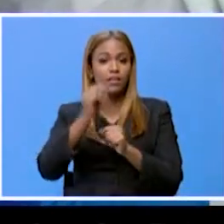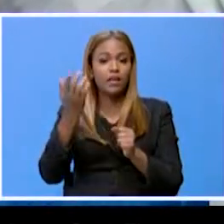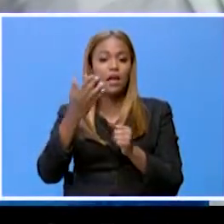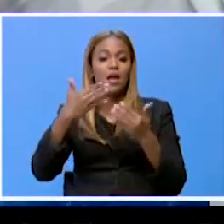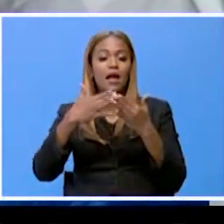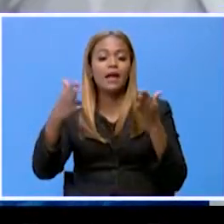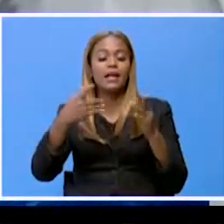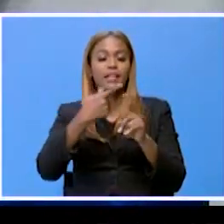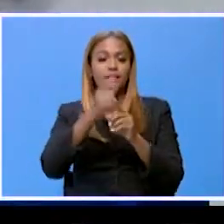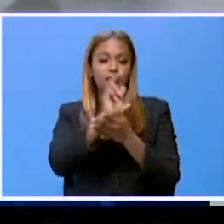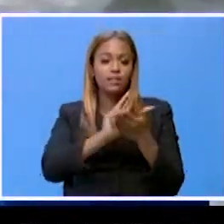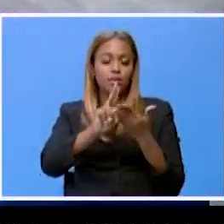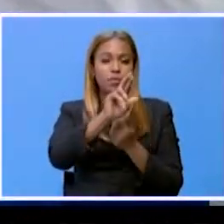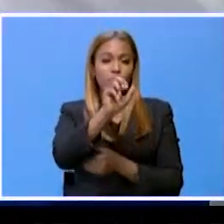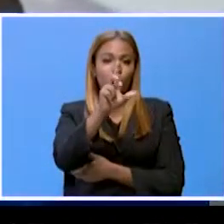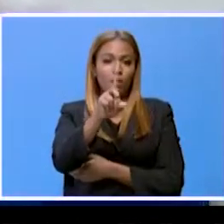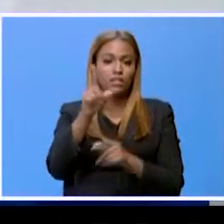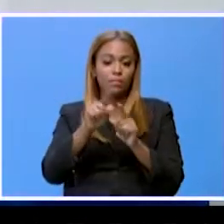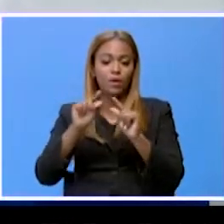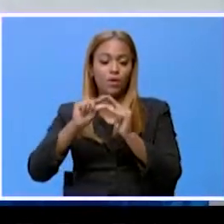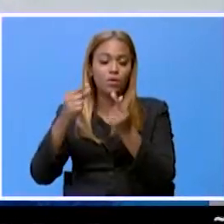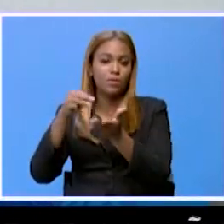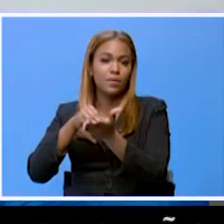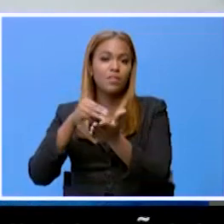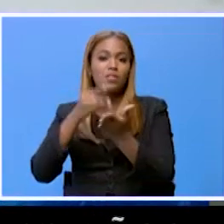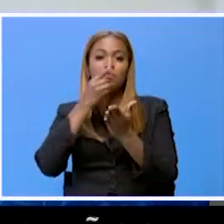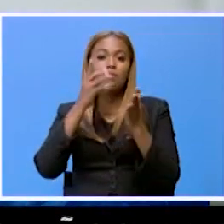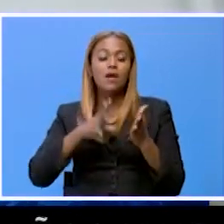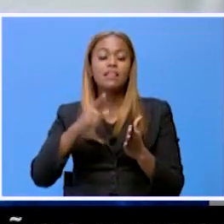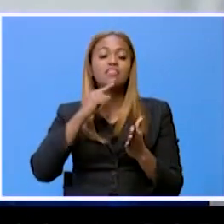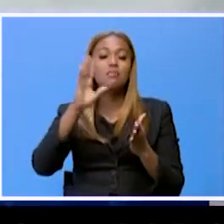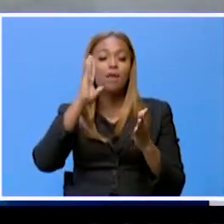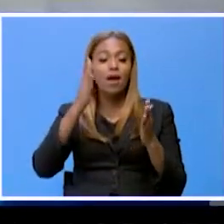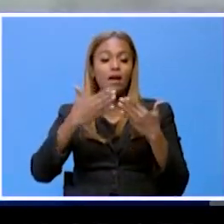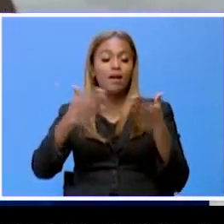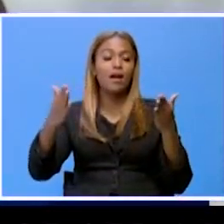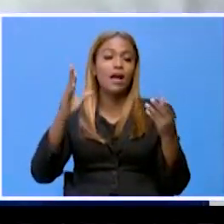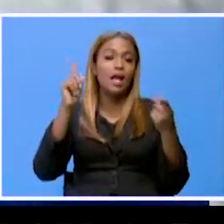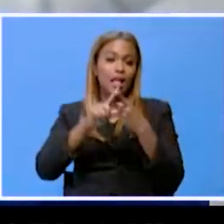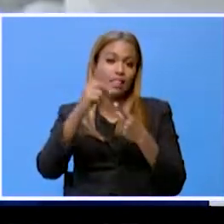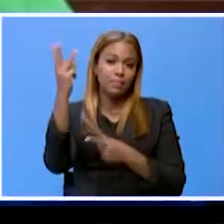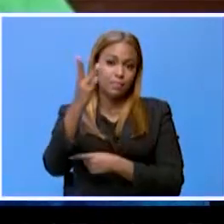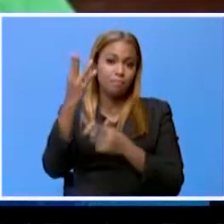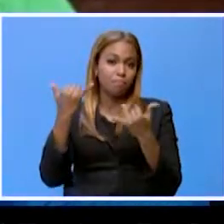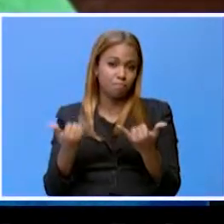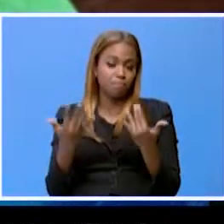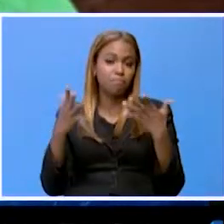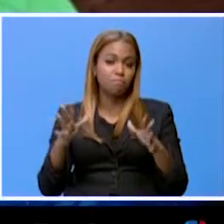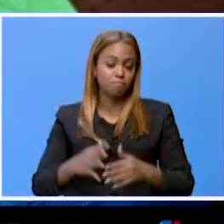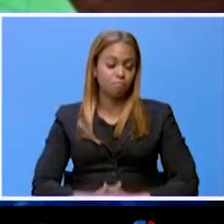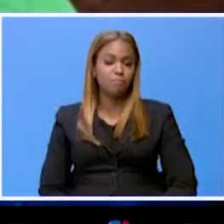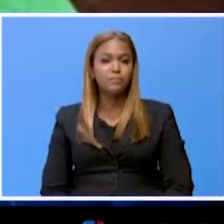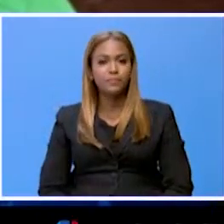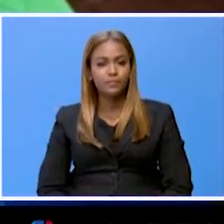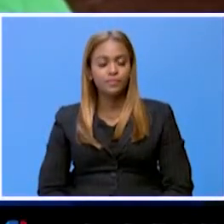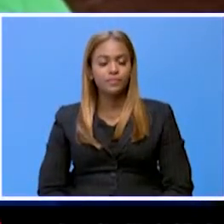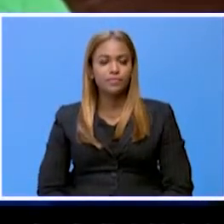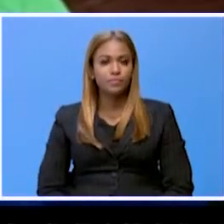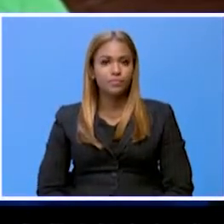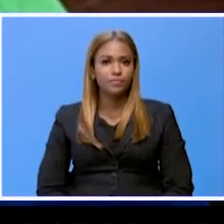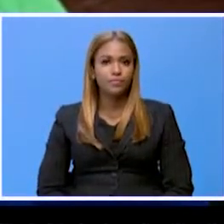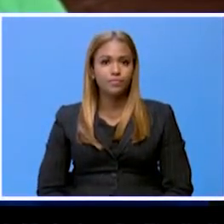en el Colegio Médico Dominicano anunciaron que solo ofrecerán el servicio hasta el miércoles. Está el